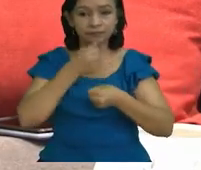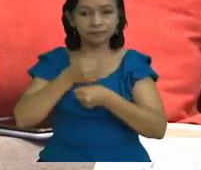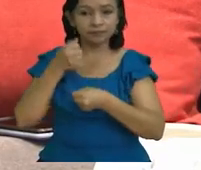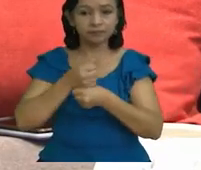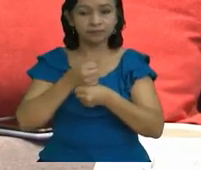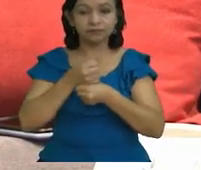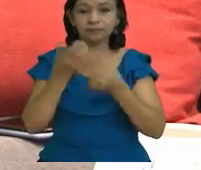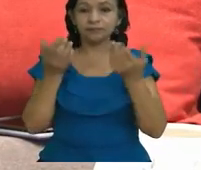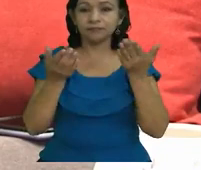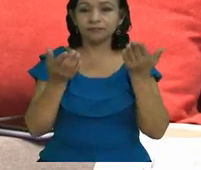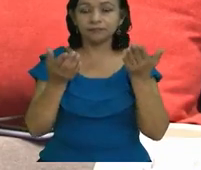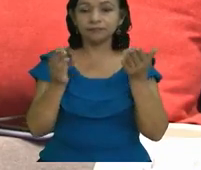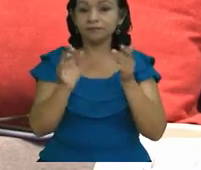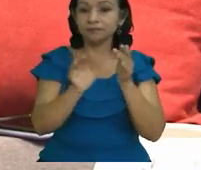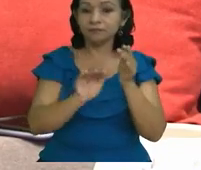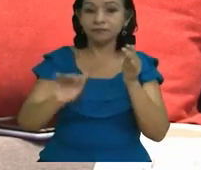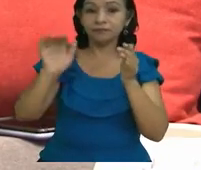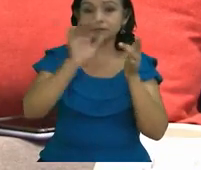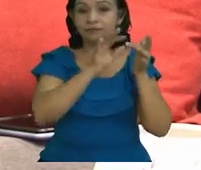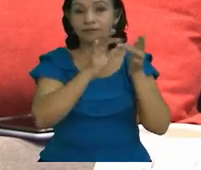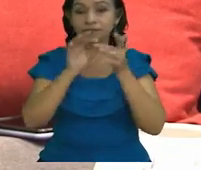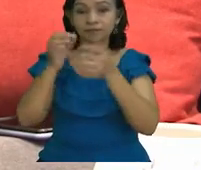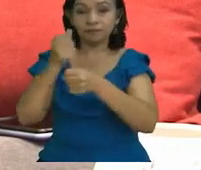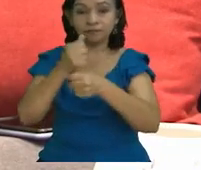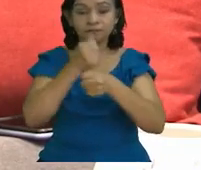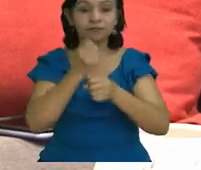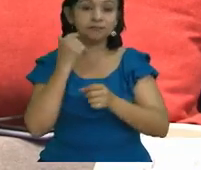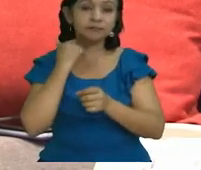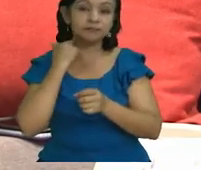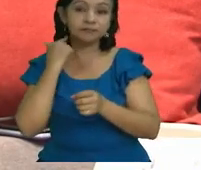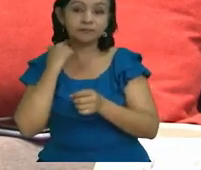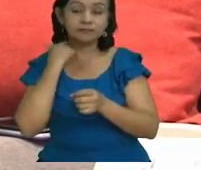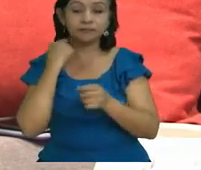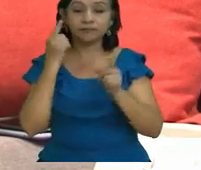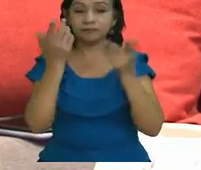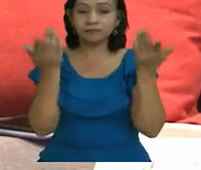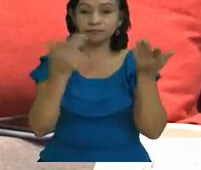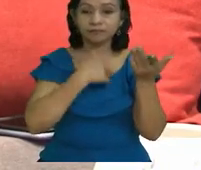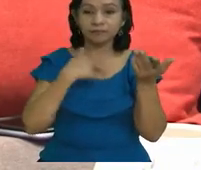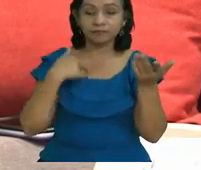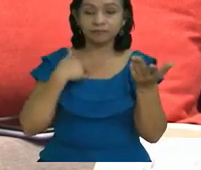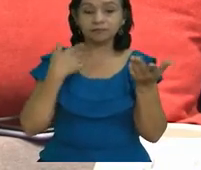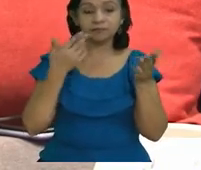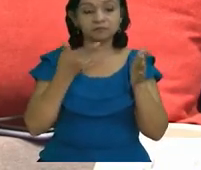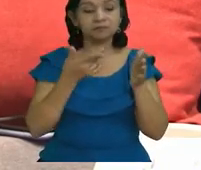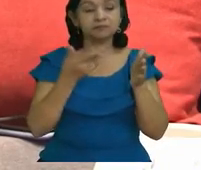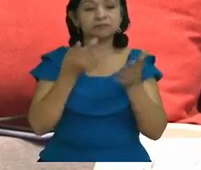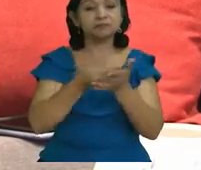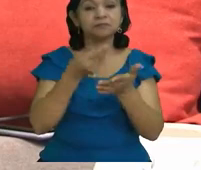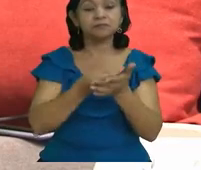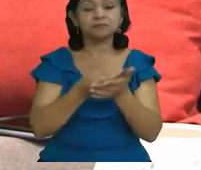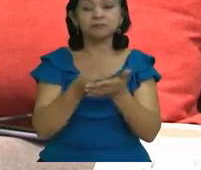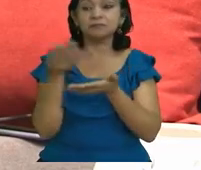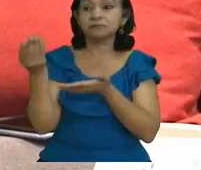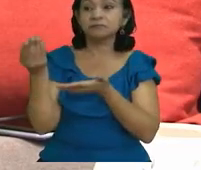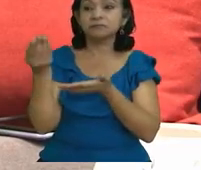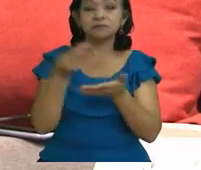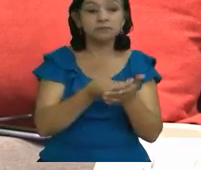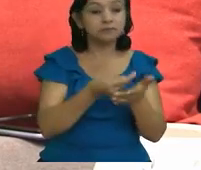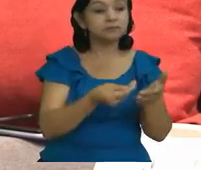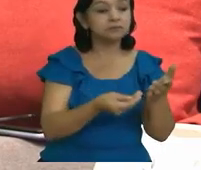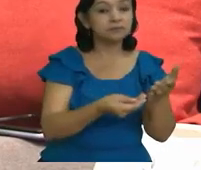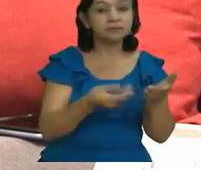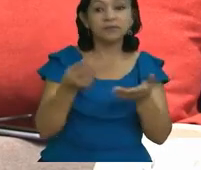al mediano y al grande productor. El pequeño productor siempre estaba a esos niveles minimizados, comprando y sembrando granos que